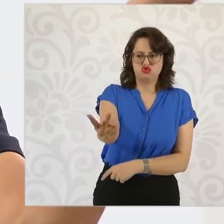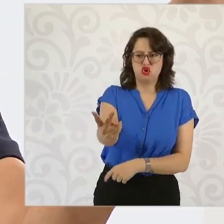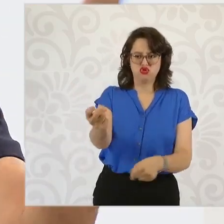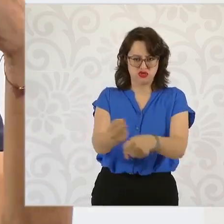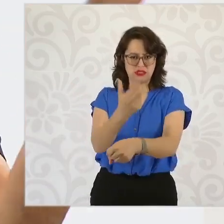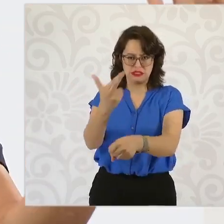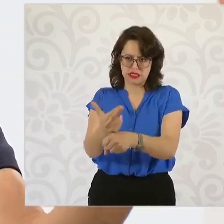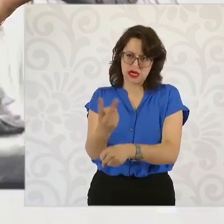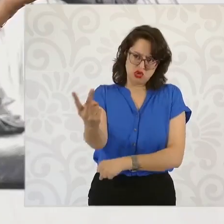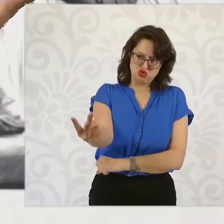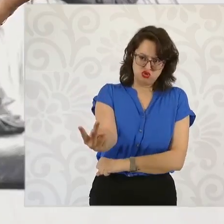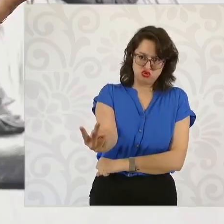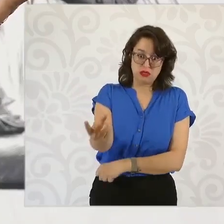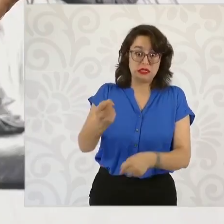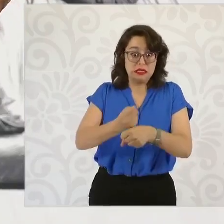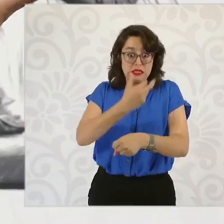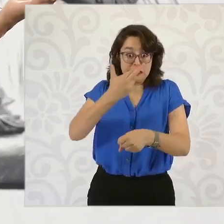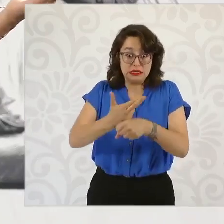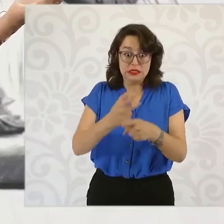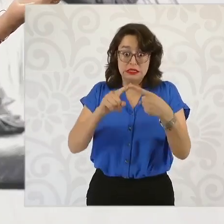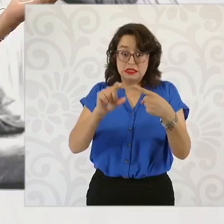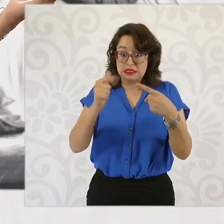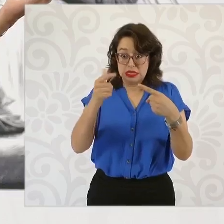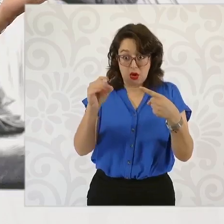al nivel más alto, porque es la secretaria de Gobernación,